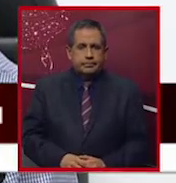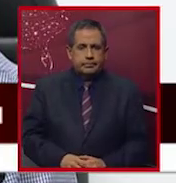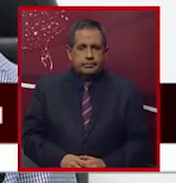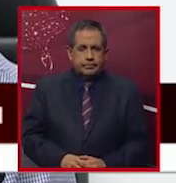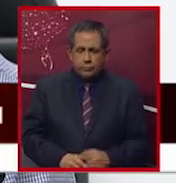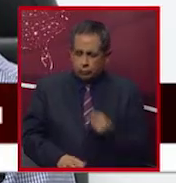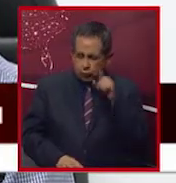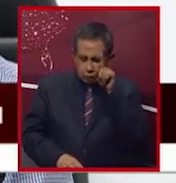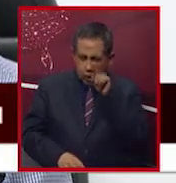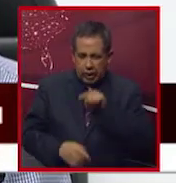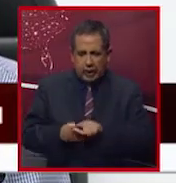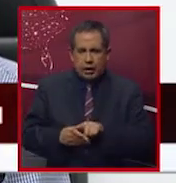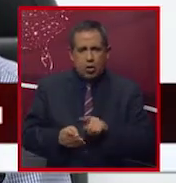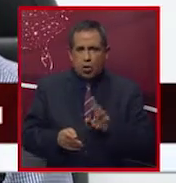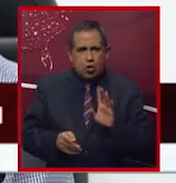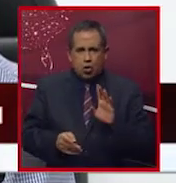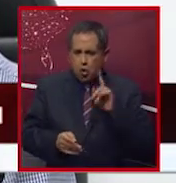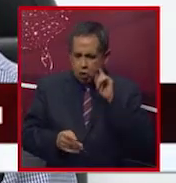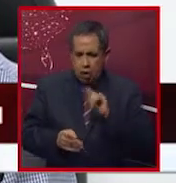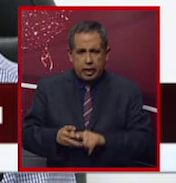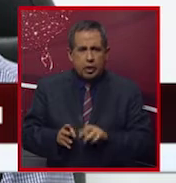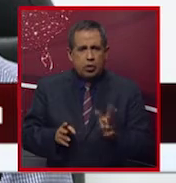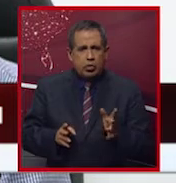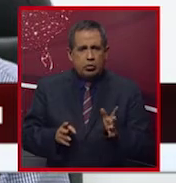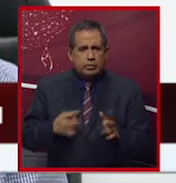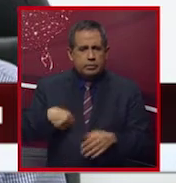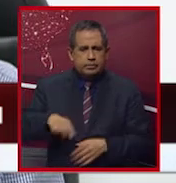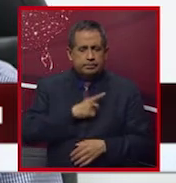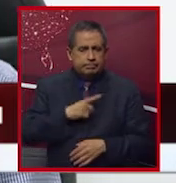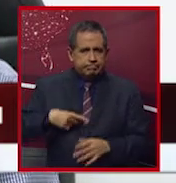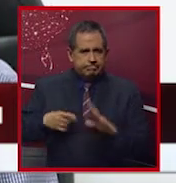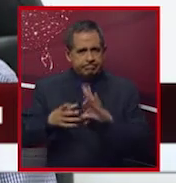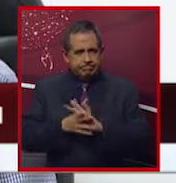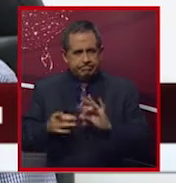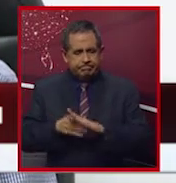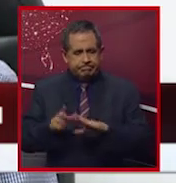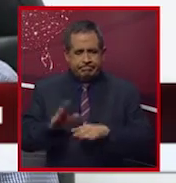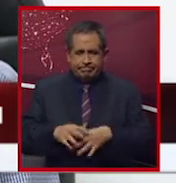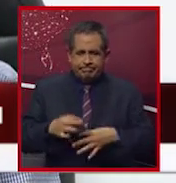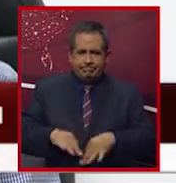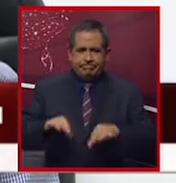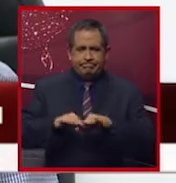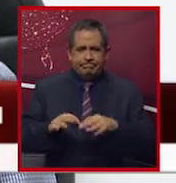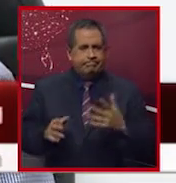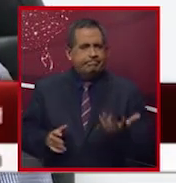No creo que nosotros debamos de